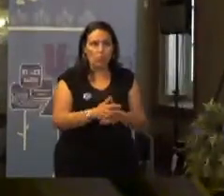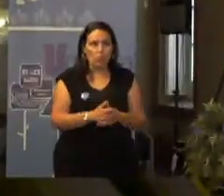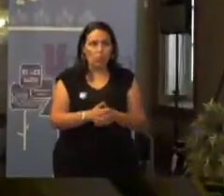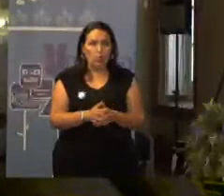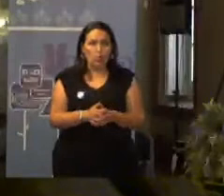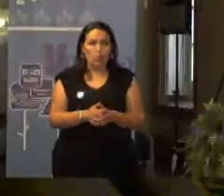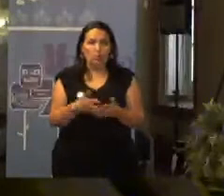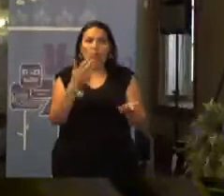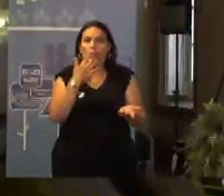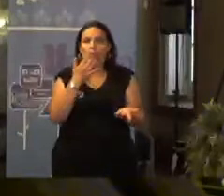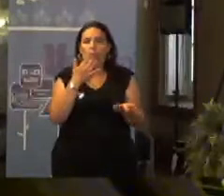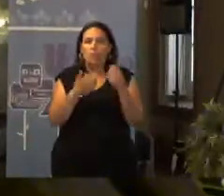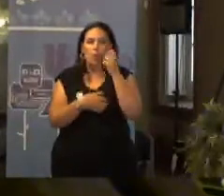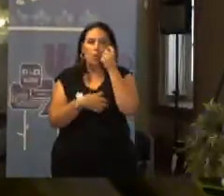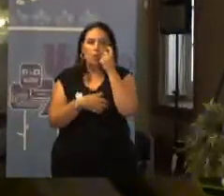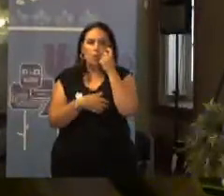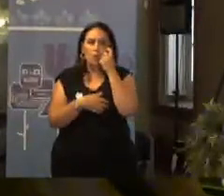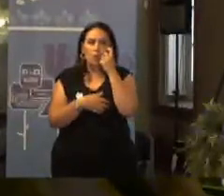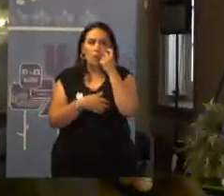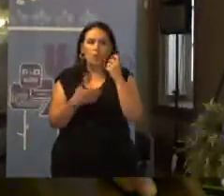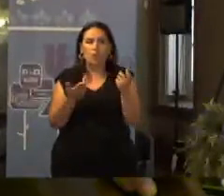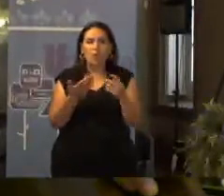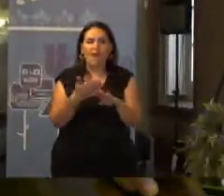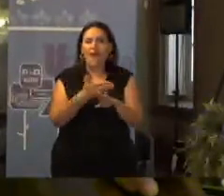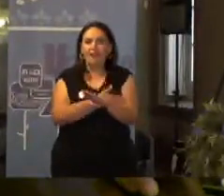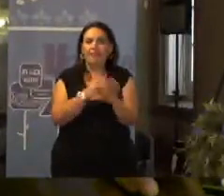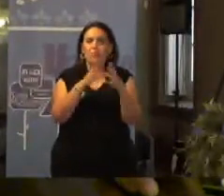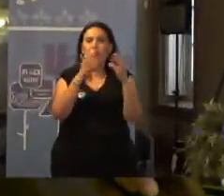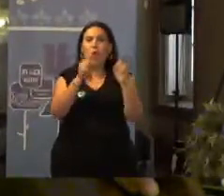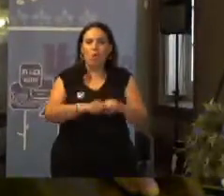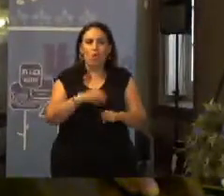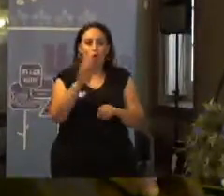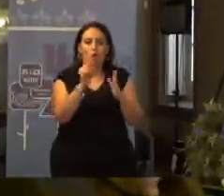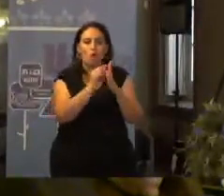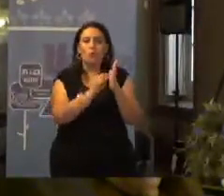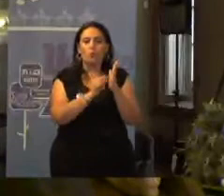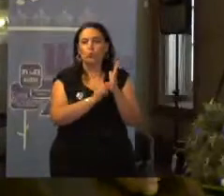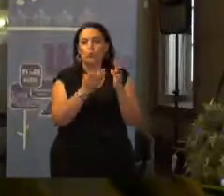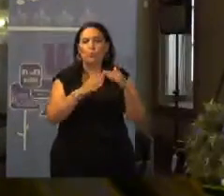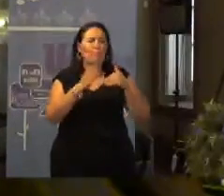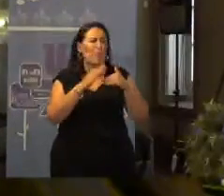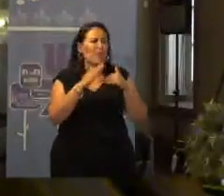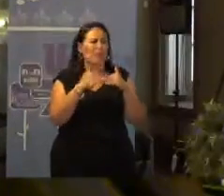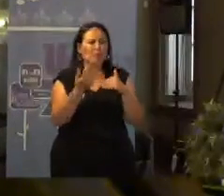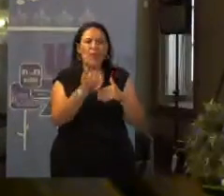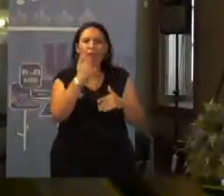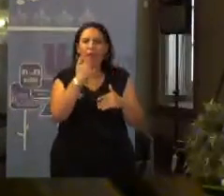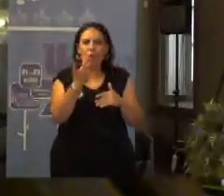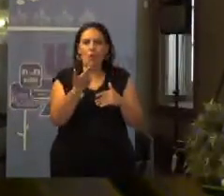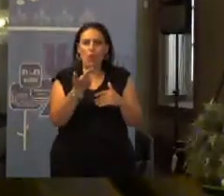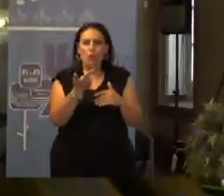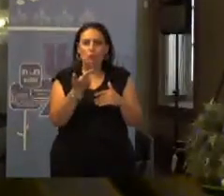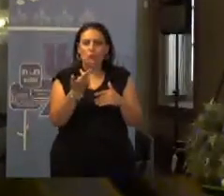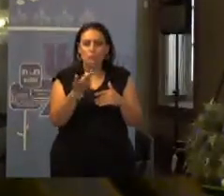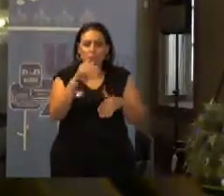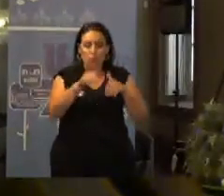por exemplo, se faga un acordo de uns puntos mínimos que faga explícito diante da poboación,